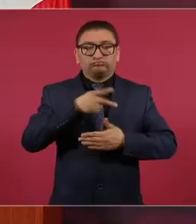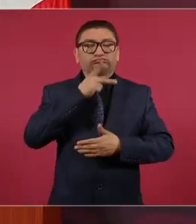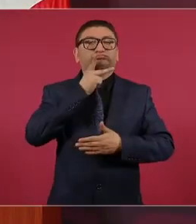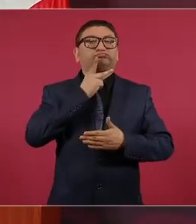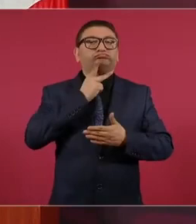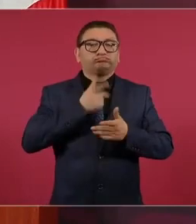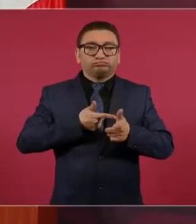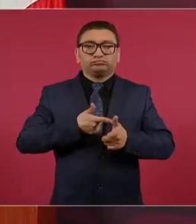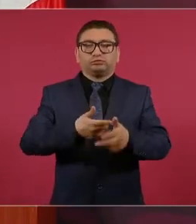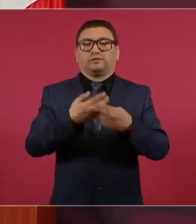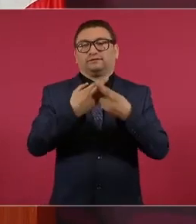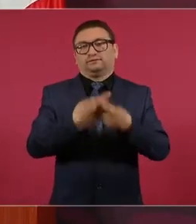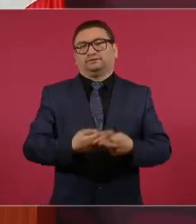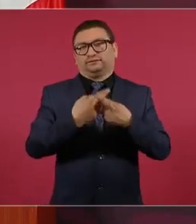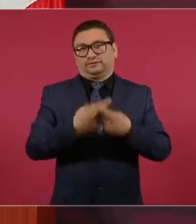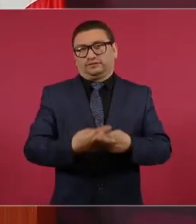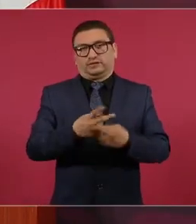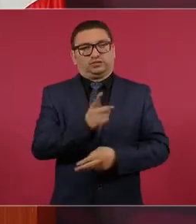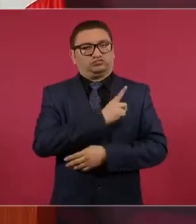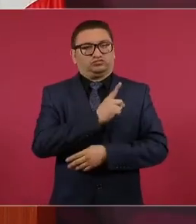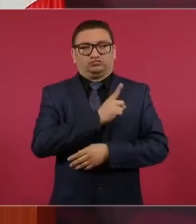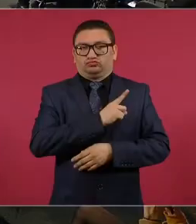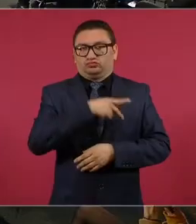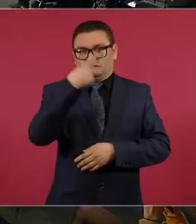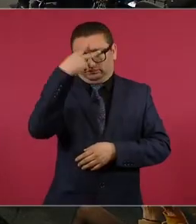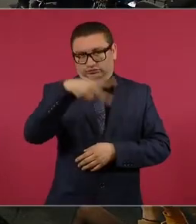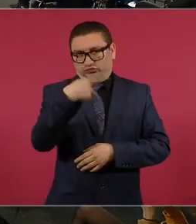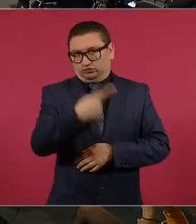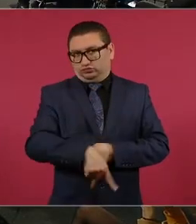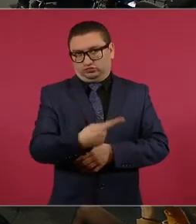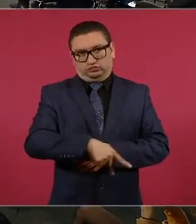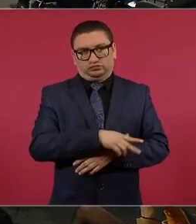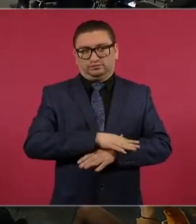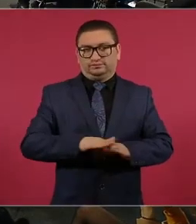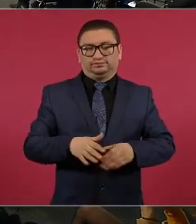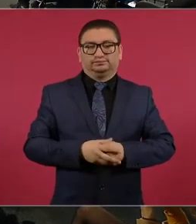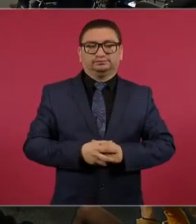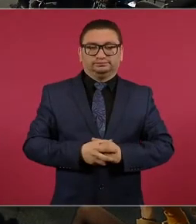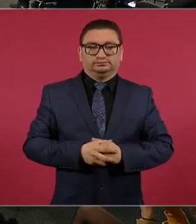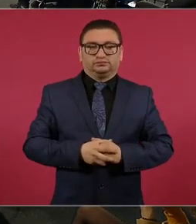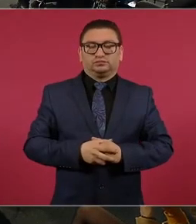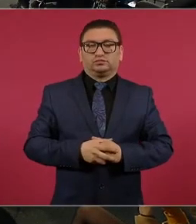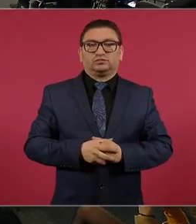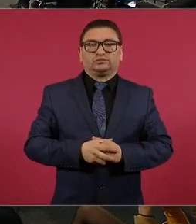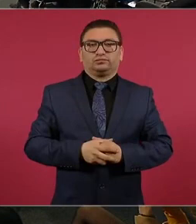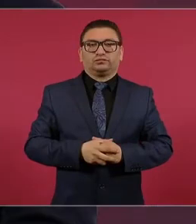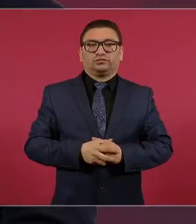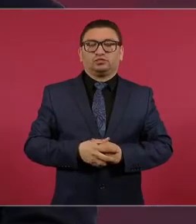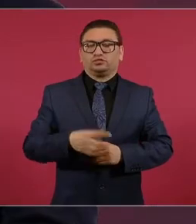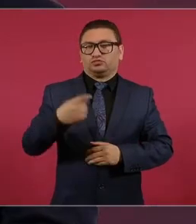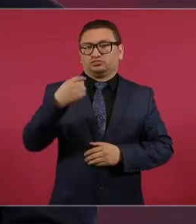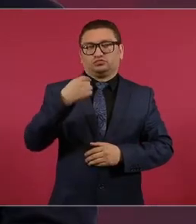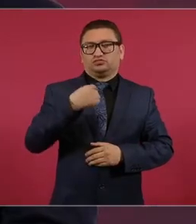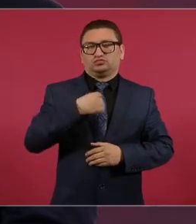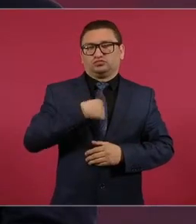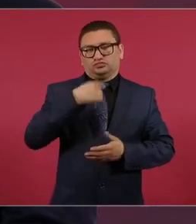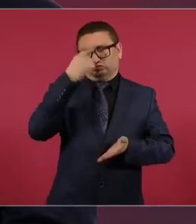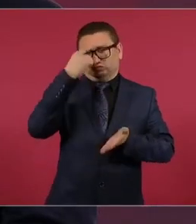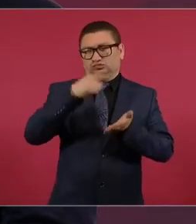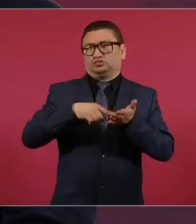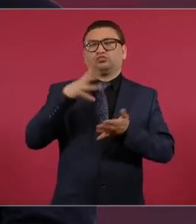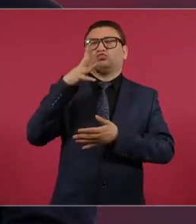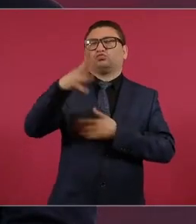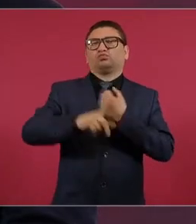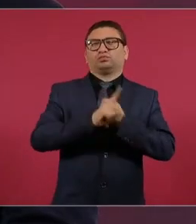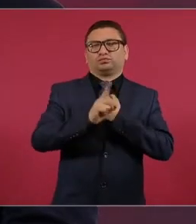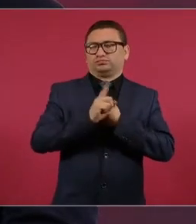la autosuficiencia energética yo no creo que tengamos problema hacia